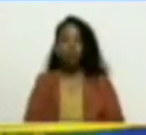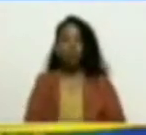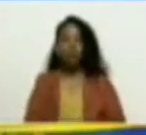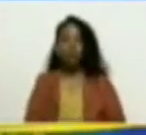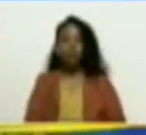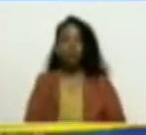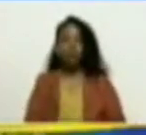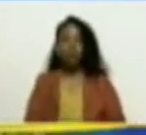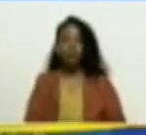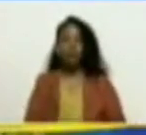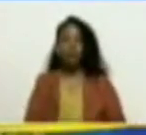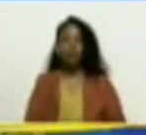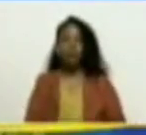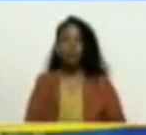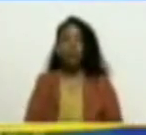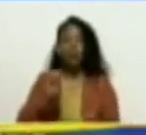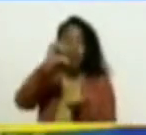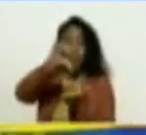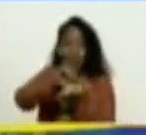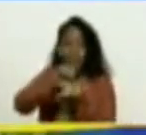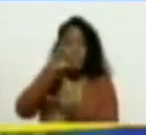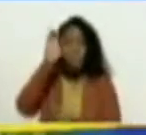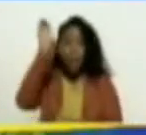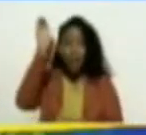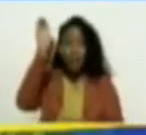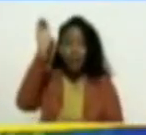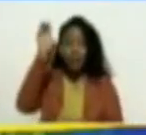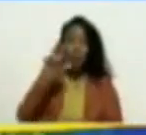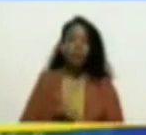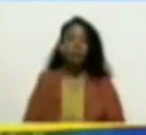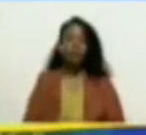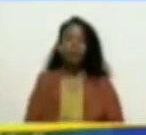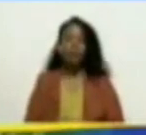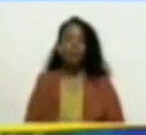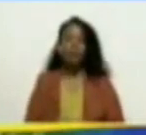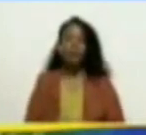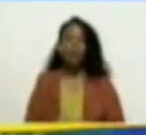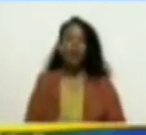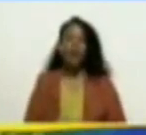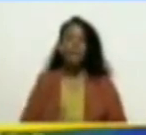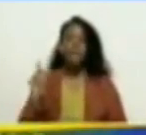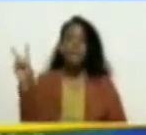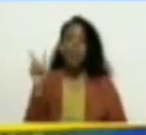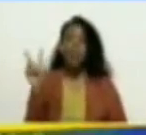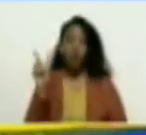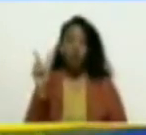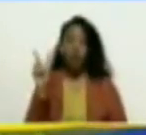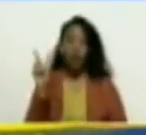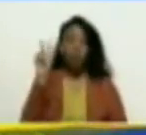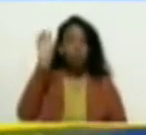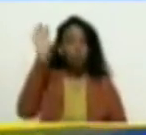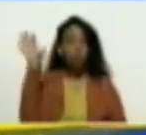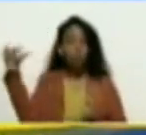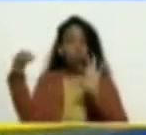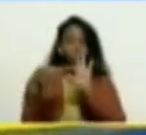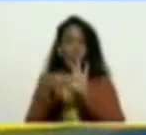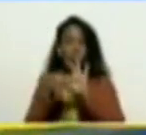La República Islámica de Irán y la República Bolivariana de Venezuela.